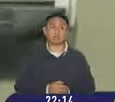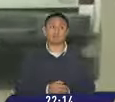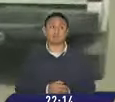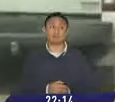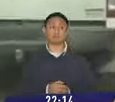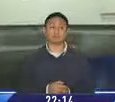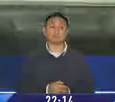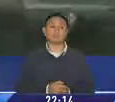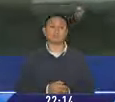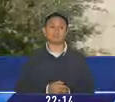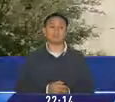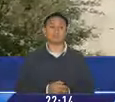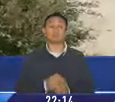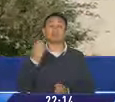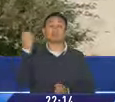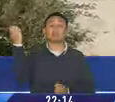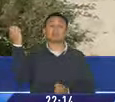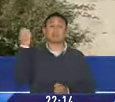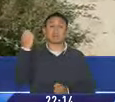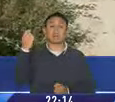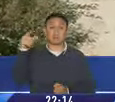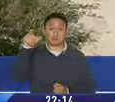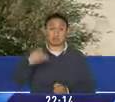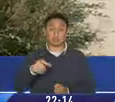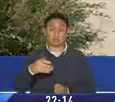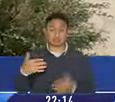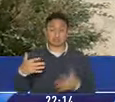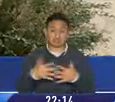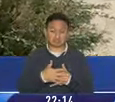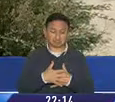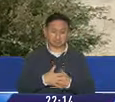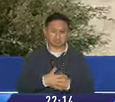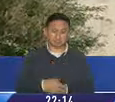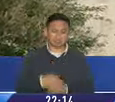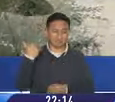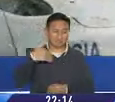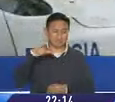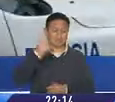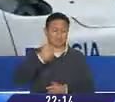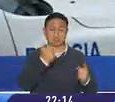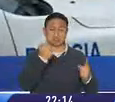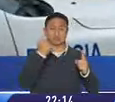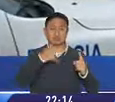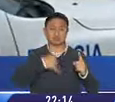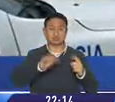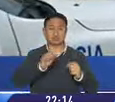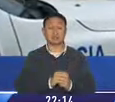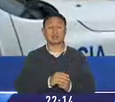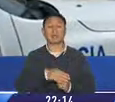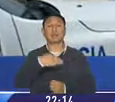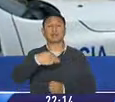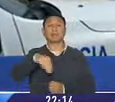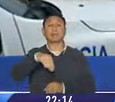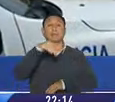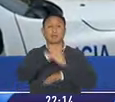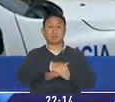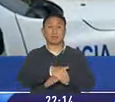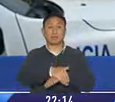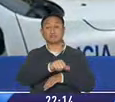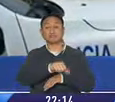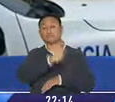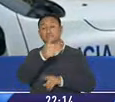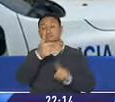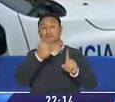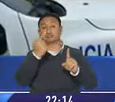de emergencia al parecer no intimida a los sicarios, quienes continúan con los asesinatos. La tarde de este miércoles se cometió otro